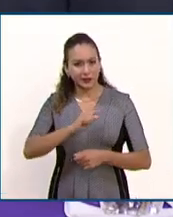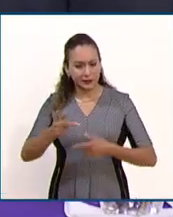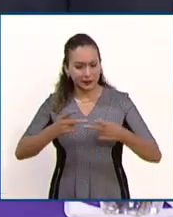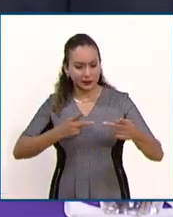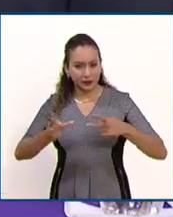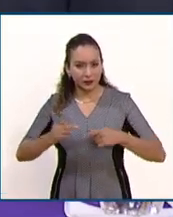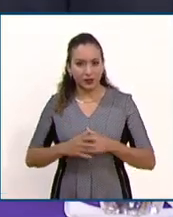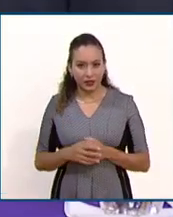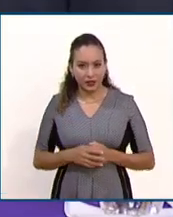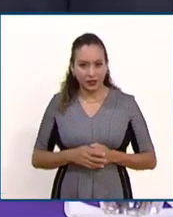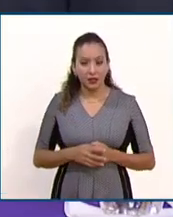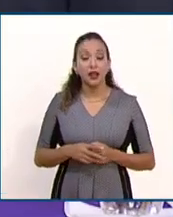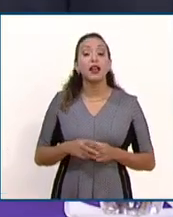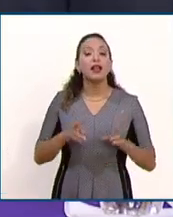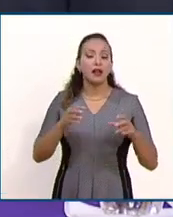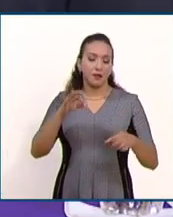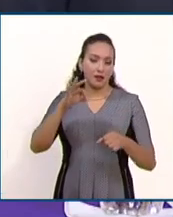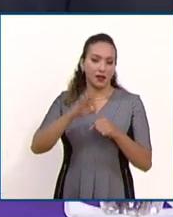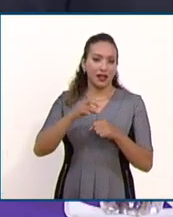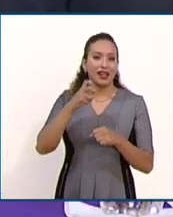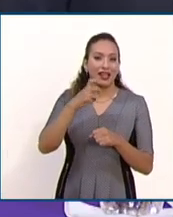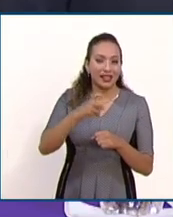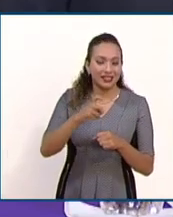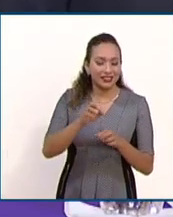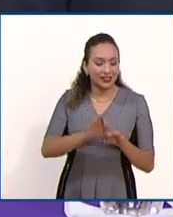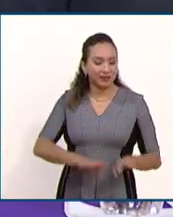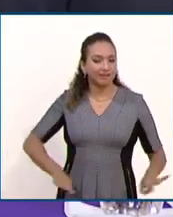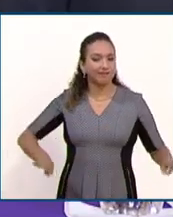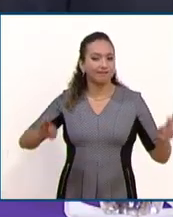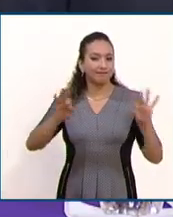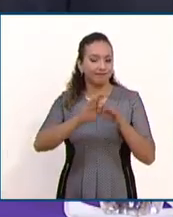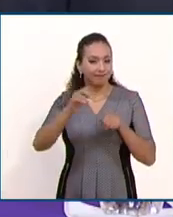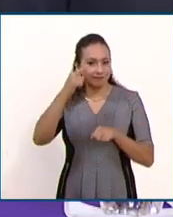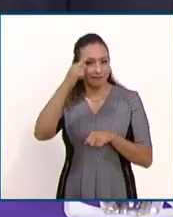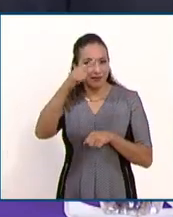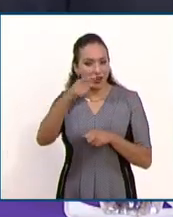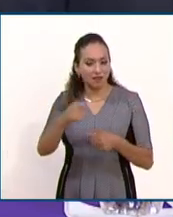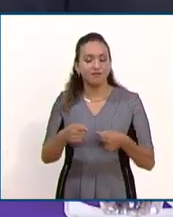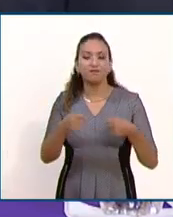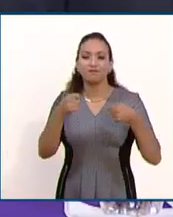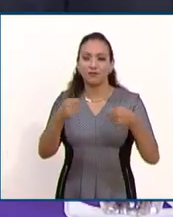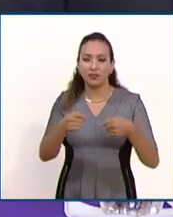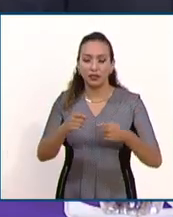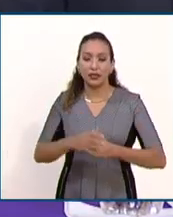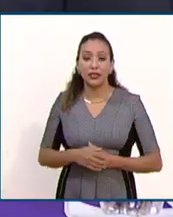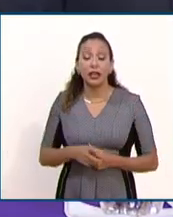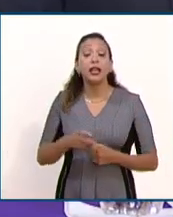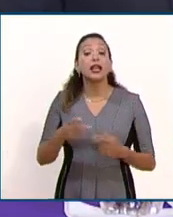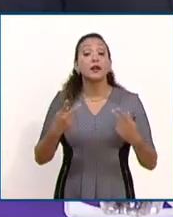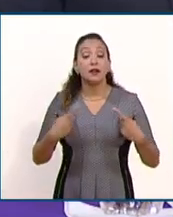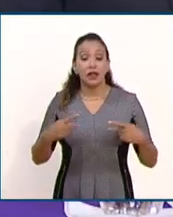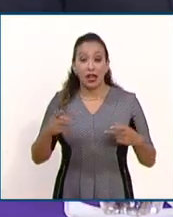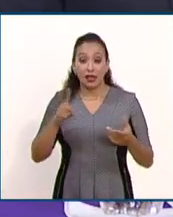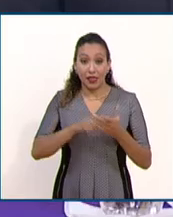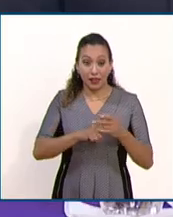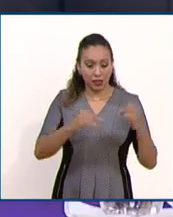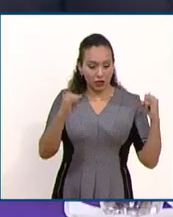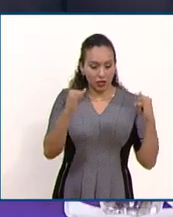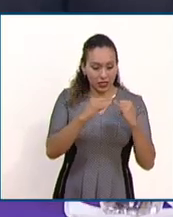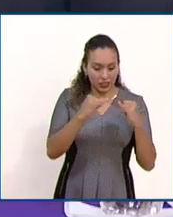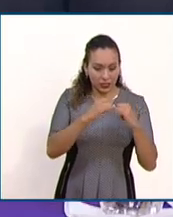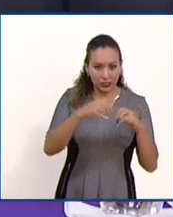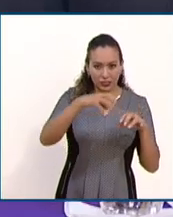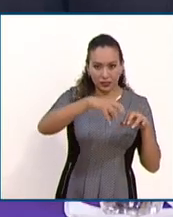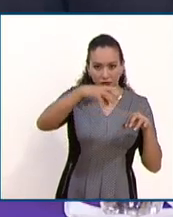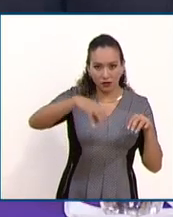a la materia electoral resulta clave para el fortalecimiento de las instituciones que